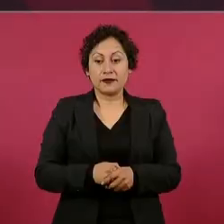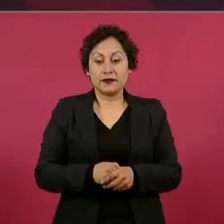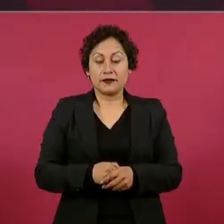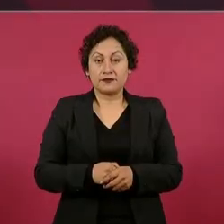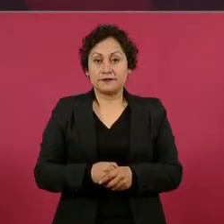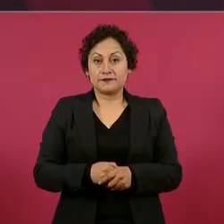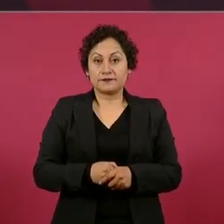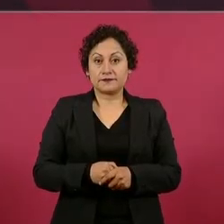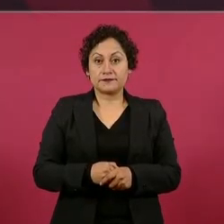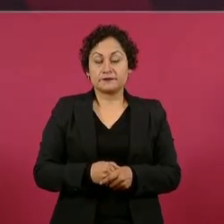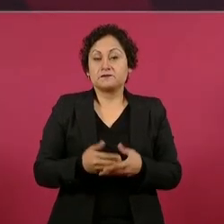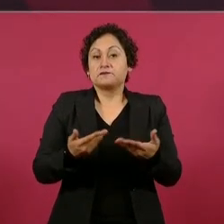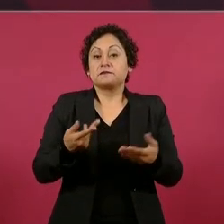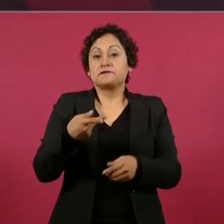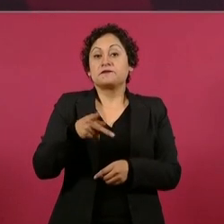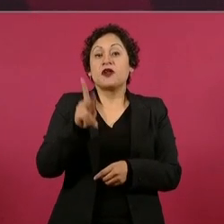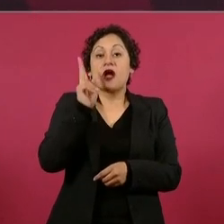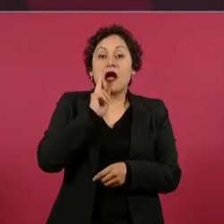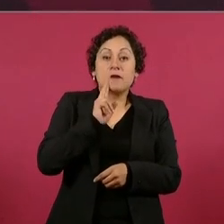de qué podemos hablar hoy.